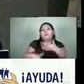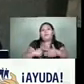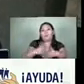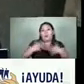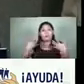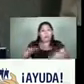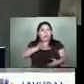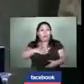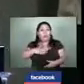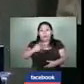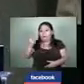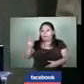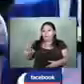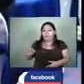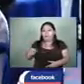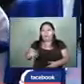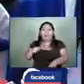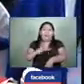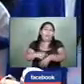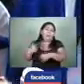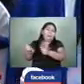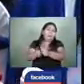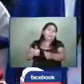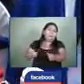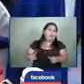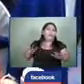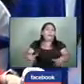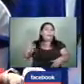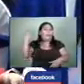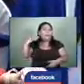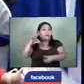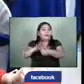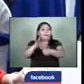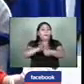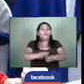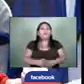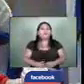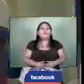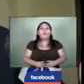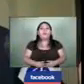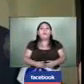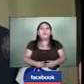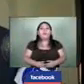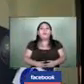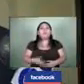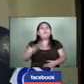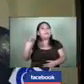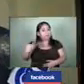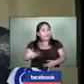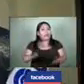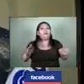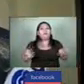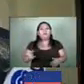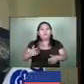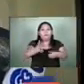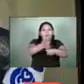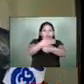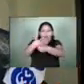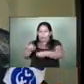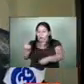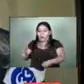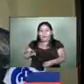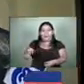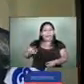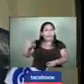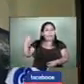auditorías que presentan algunos atrasos como la de las elecciones. Tenemos auditado las transferencias hasta las